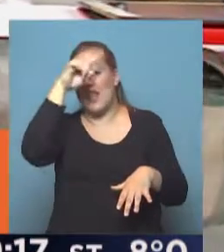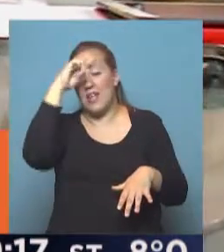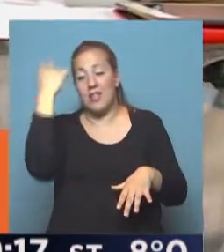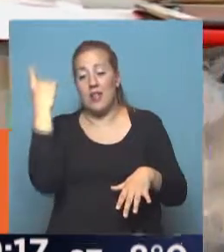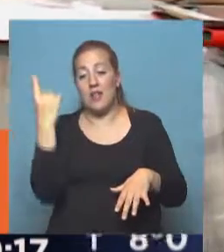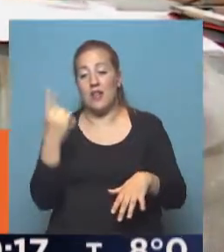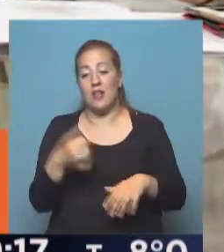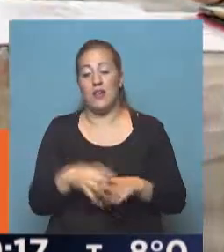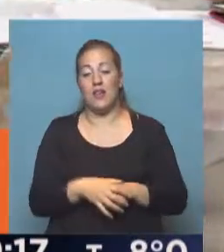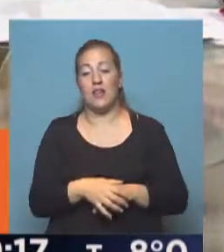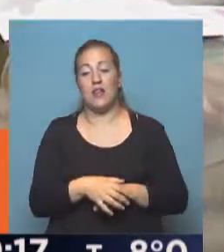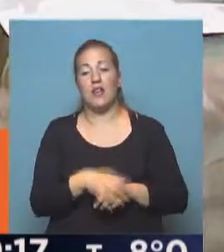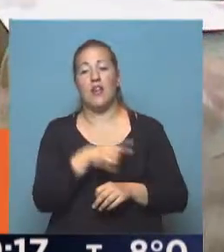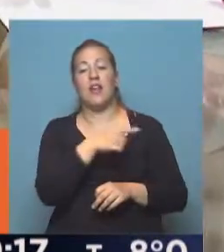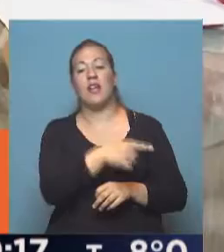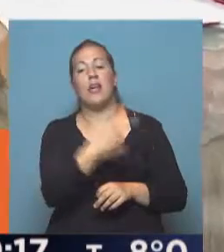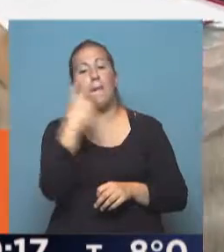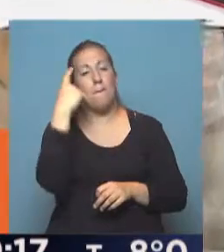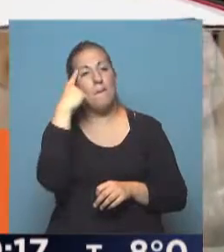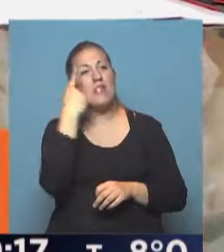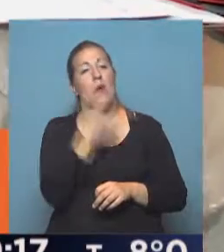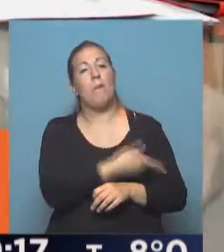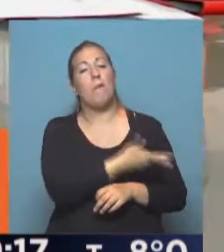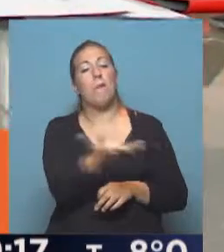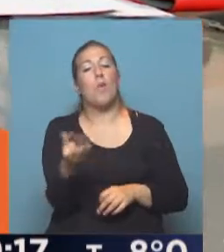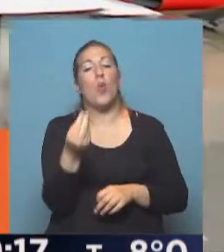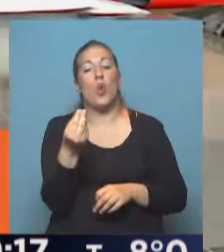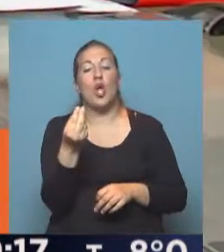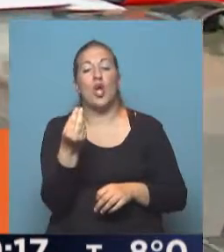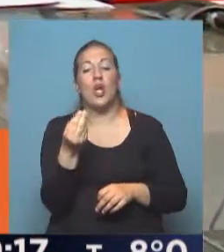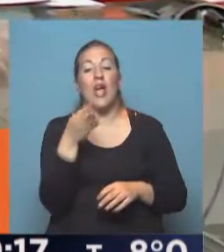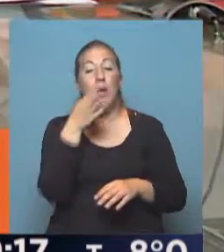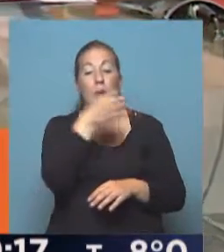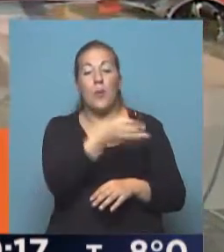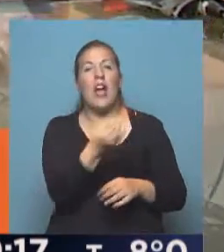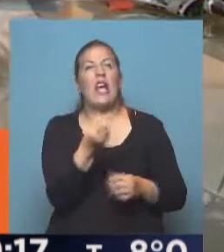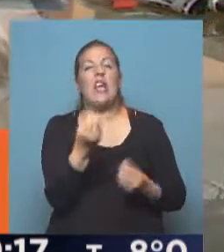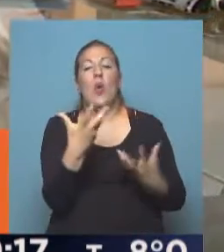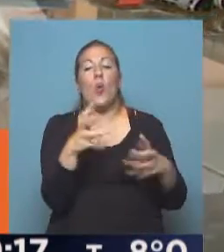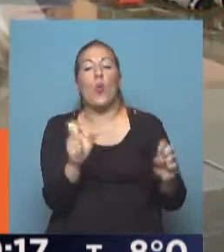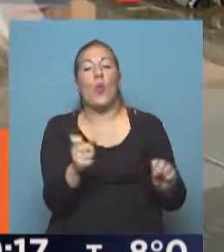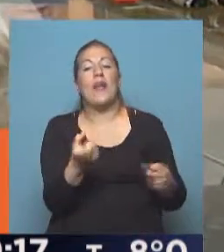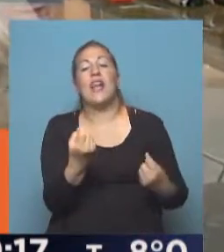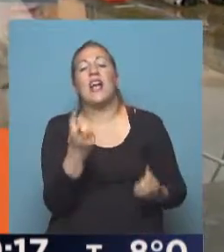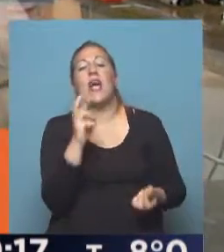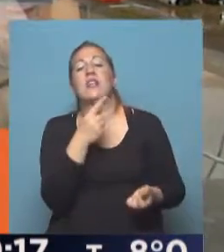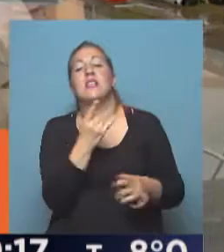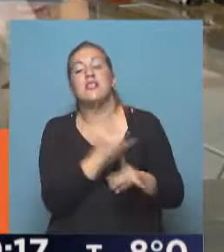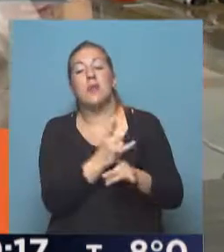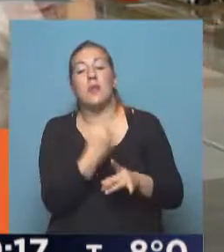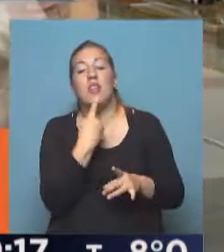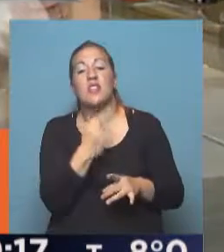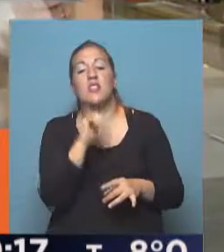que creemos que encuentra la gente el público que asiste a este espectáculo para siempre decirle que sí para mantenerse